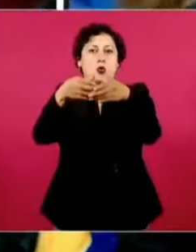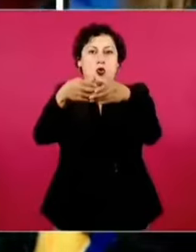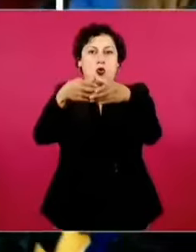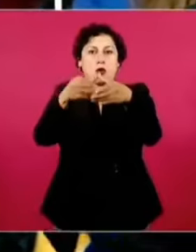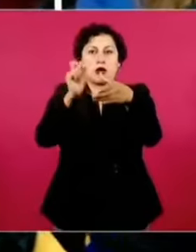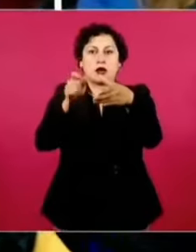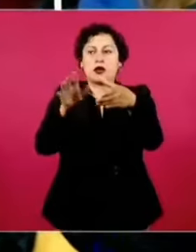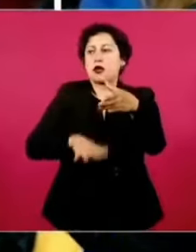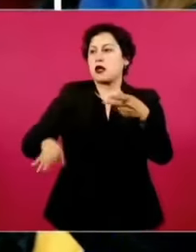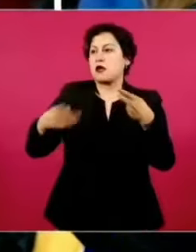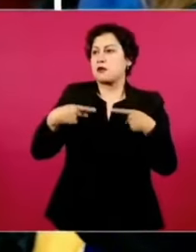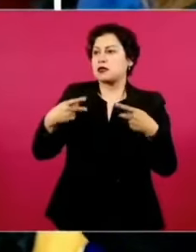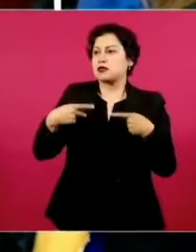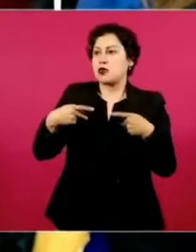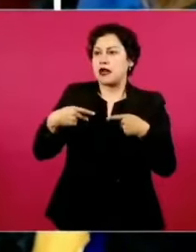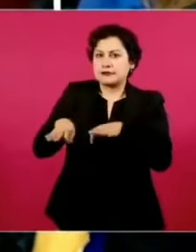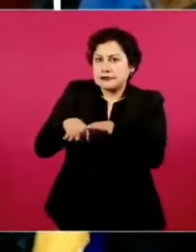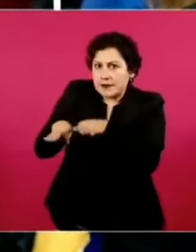de la gente. Eso sería